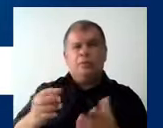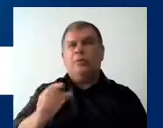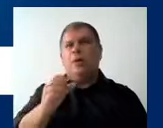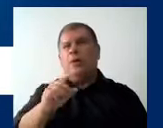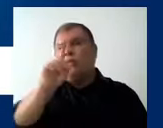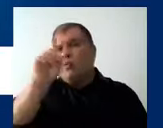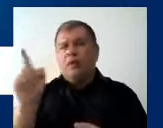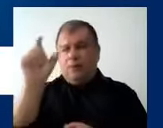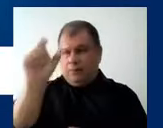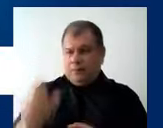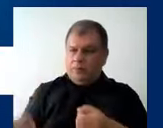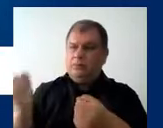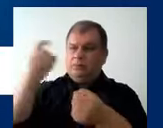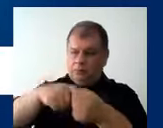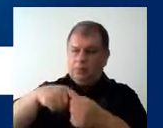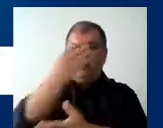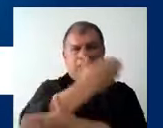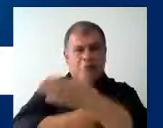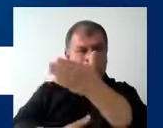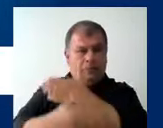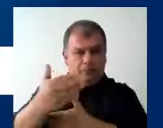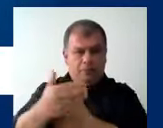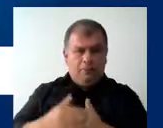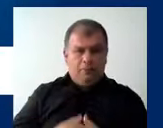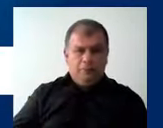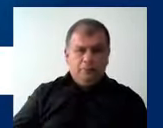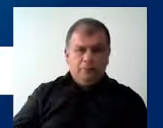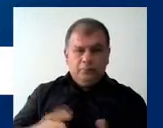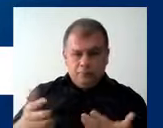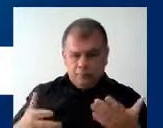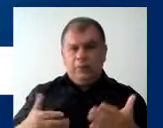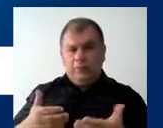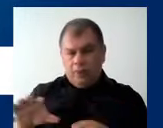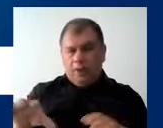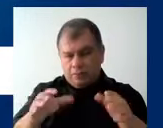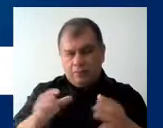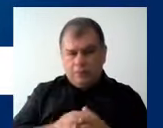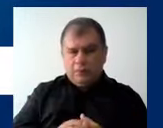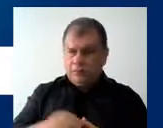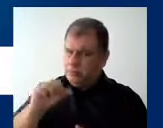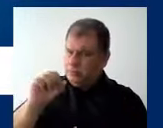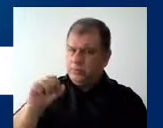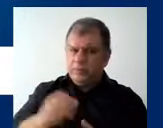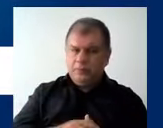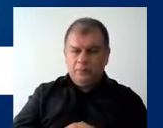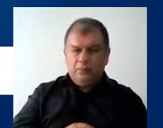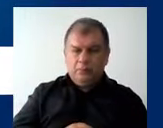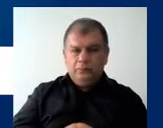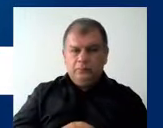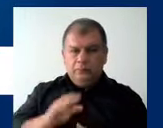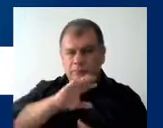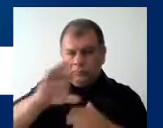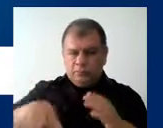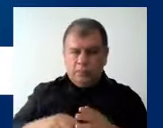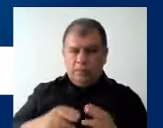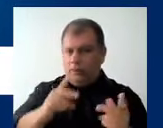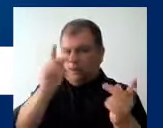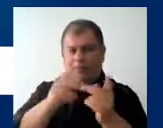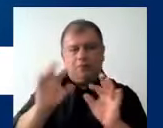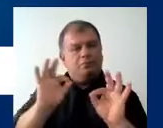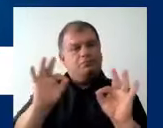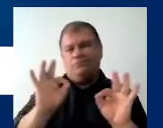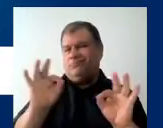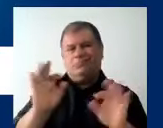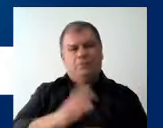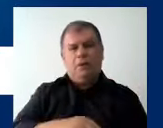menos un integrante de personas con discapacidad. ¿Se ha ido realizando? Sí. ¿Se ha hecho todo perfecto? No.